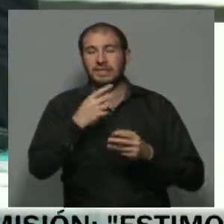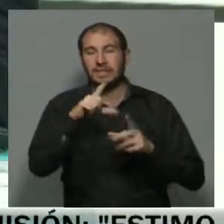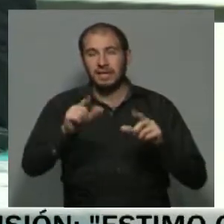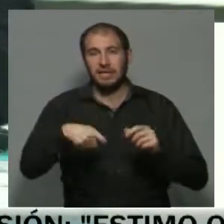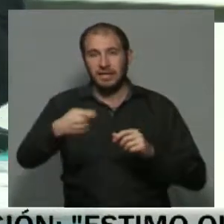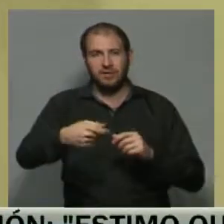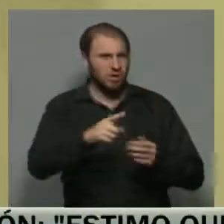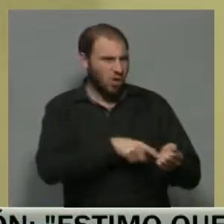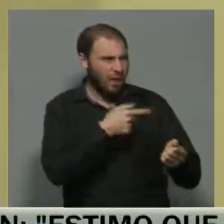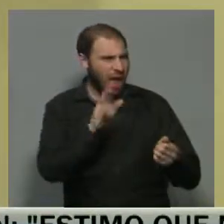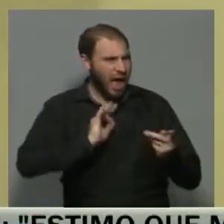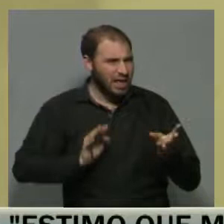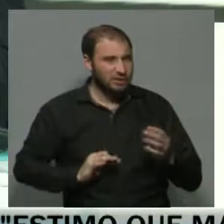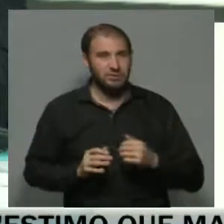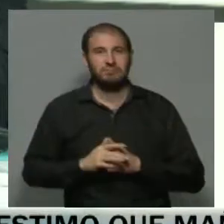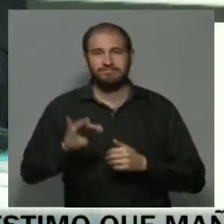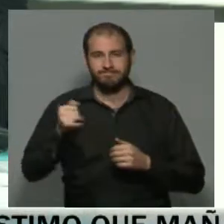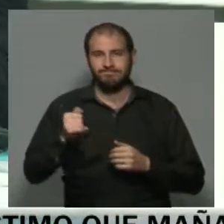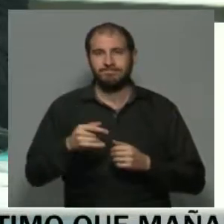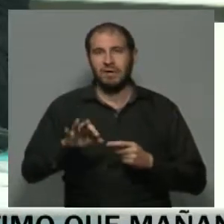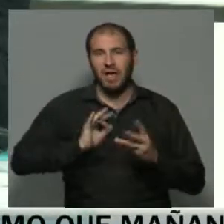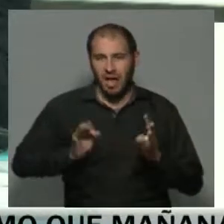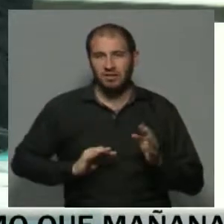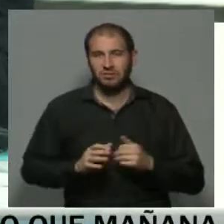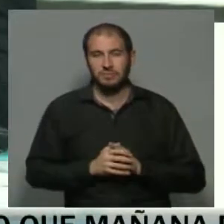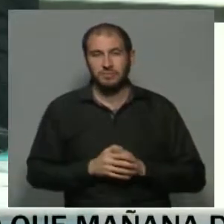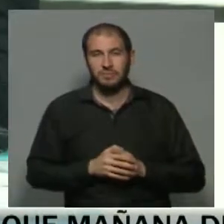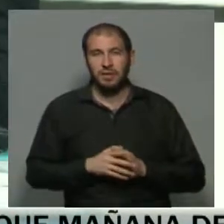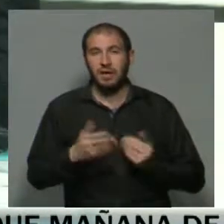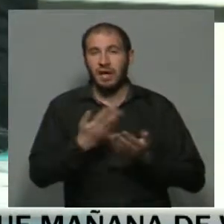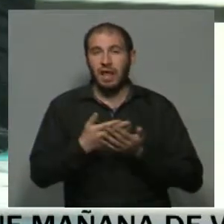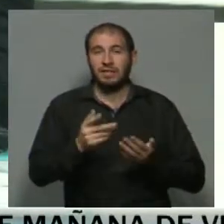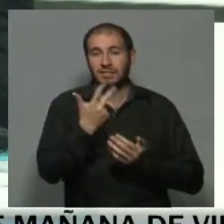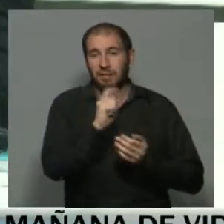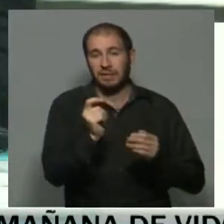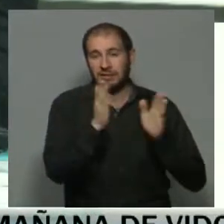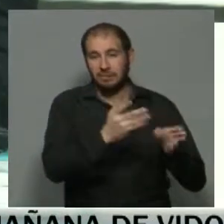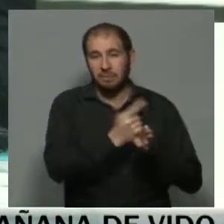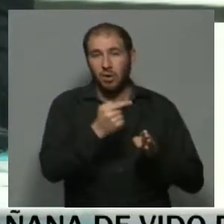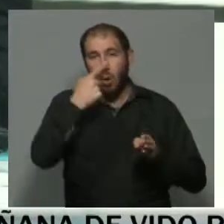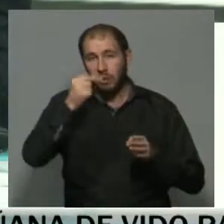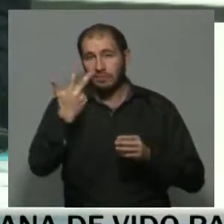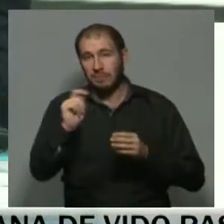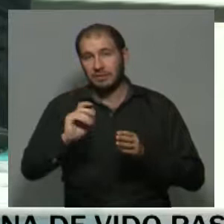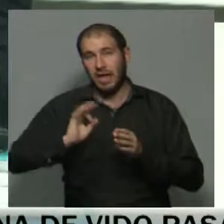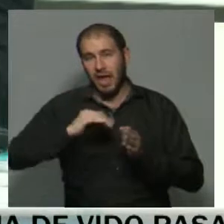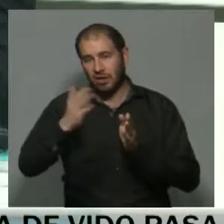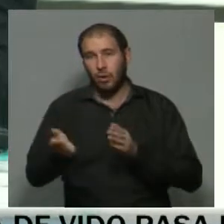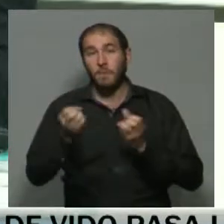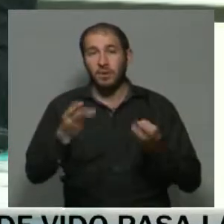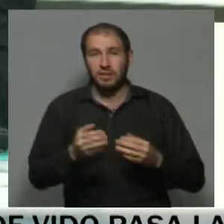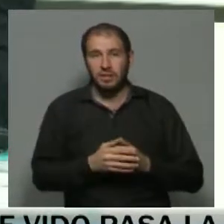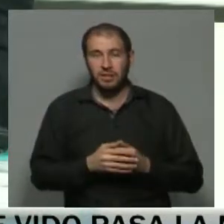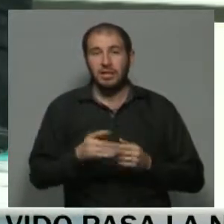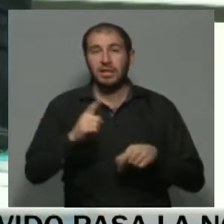crédito. ¿Esto es habitual todos los años? Esto es habitual todos los años. Normalmente se da en los primeros 3 meses y en los últimos 3 meses del año, porque se